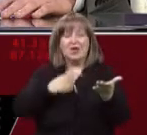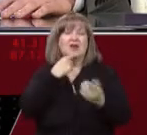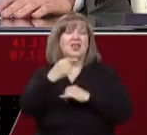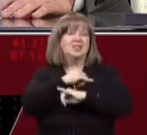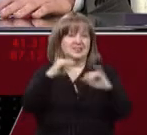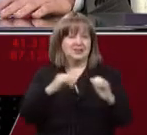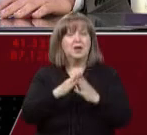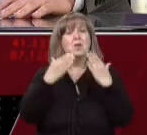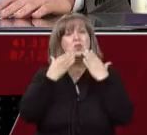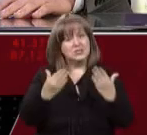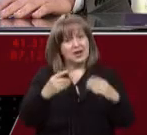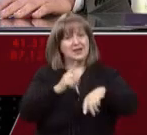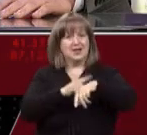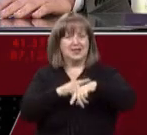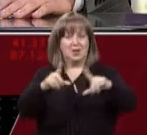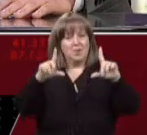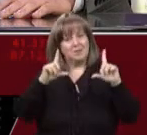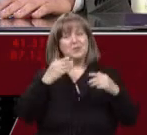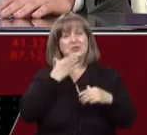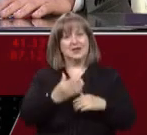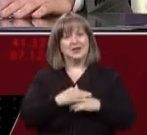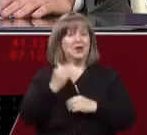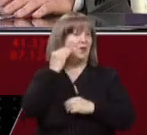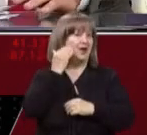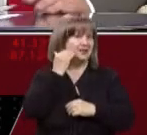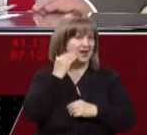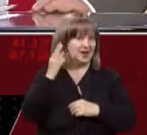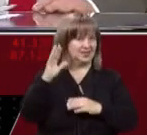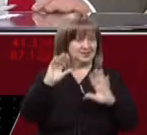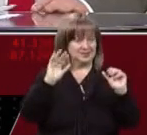por este rato que nos ha dedicado. Muy amable. No, a ustedes. Buenas tardes, gracias. Que siga bien. Luego, buenas tardes.